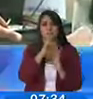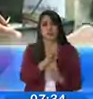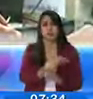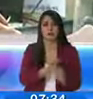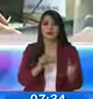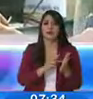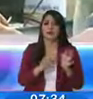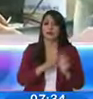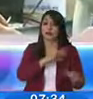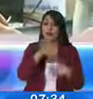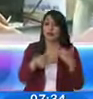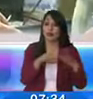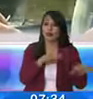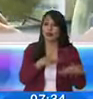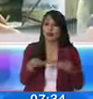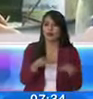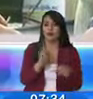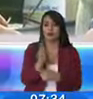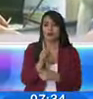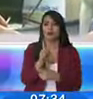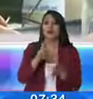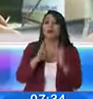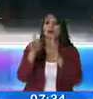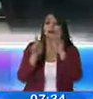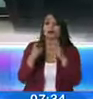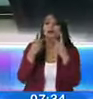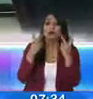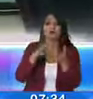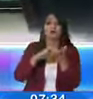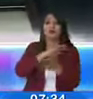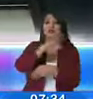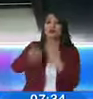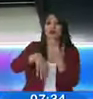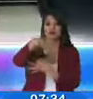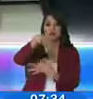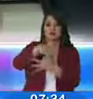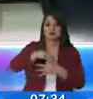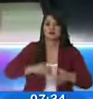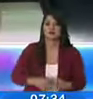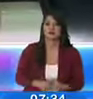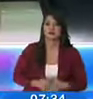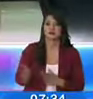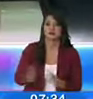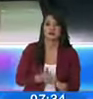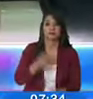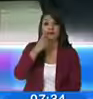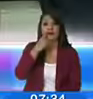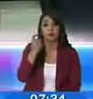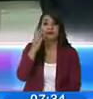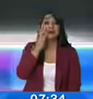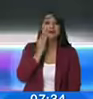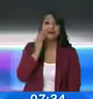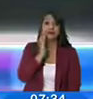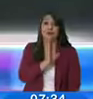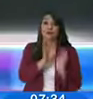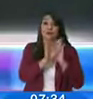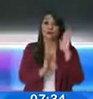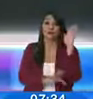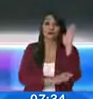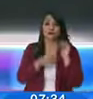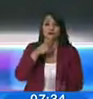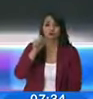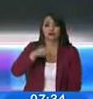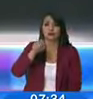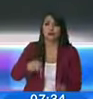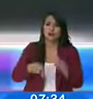adecuados. Y además la consulta es un mandato de todo el pueblo ecuatoriano. Opinión que es válida para el constitucionalista Ismael Quintana, para quien, si bien